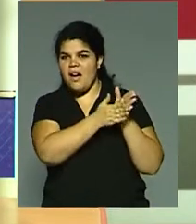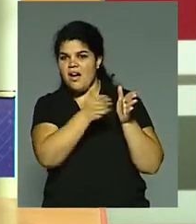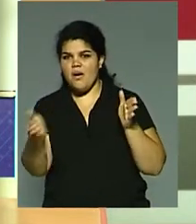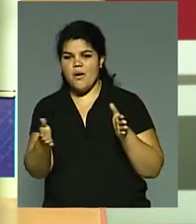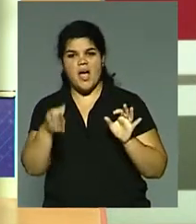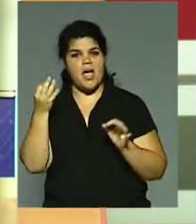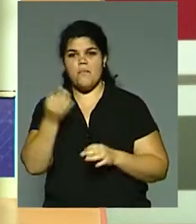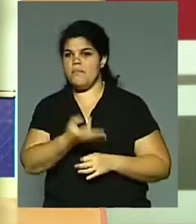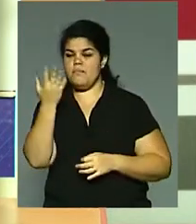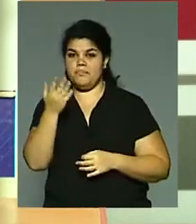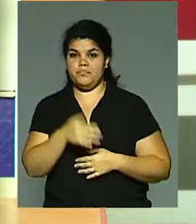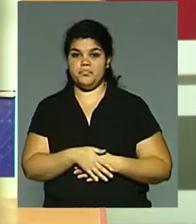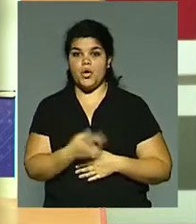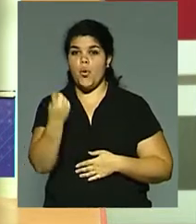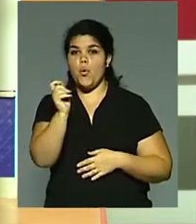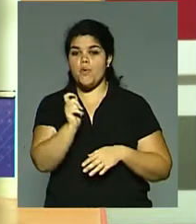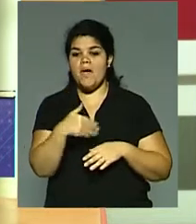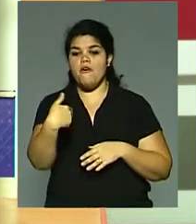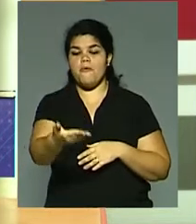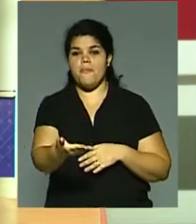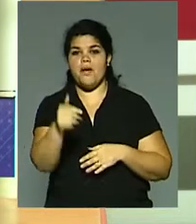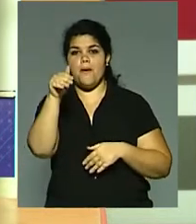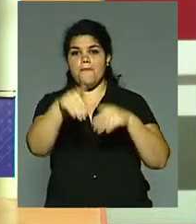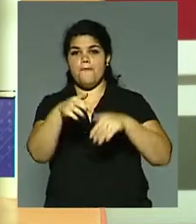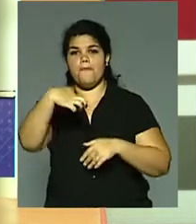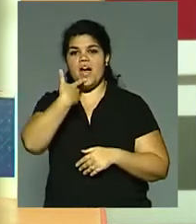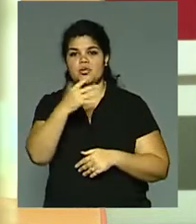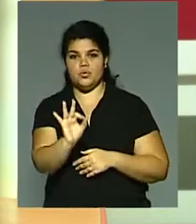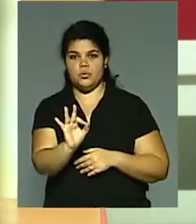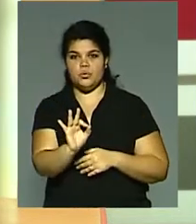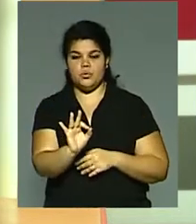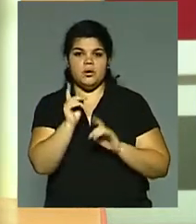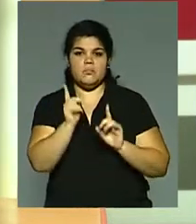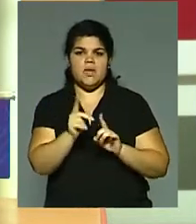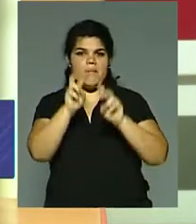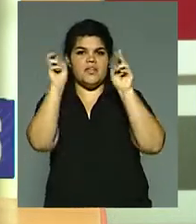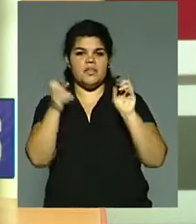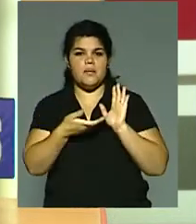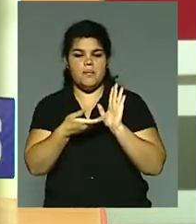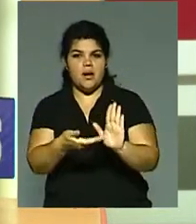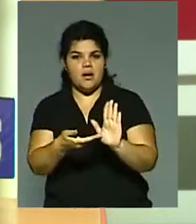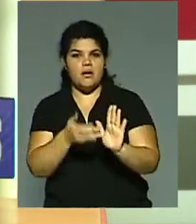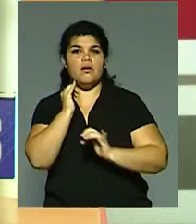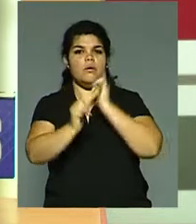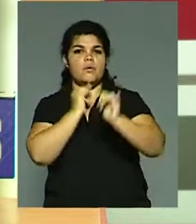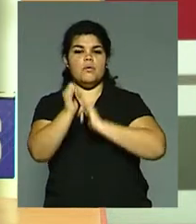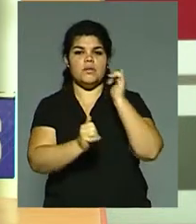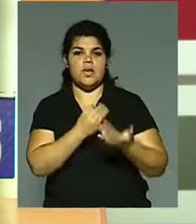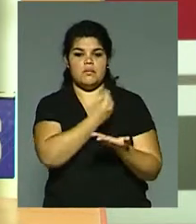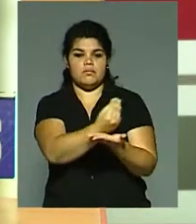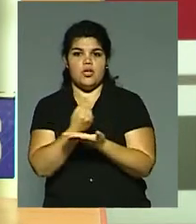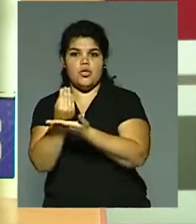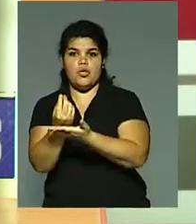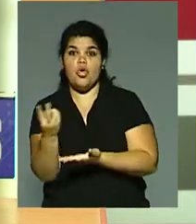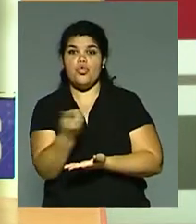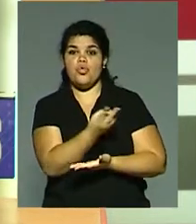particular. Estamos a un mes de las PASO y lo decíamos en los títulos. Hay dos candidatos o dos figuras políticas que son las